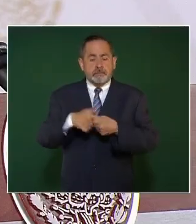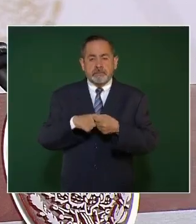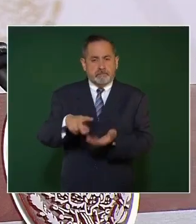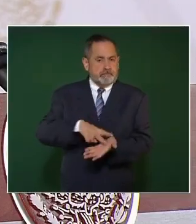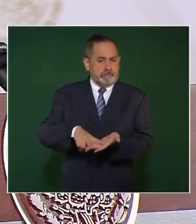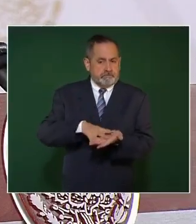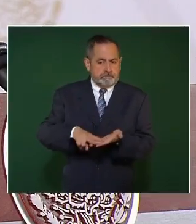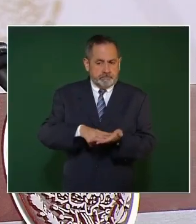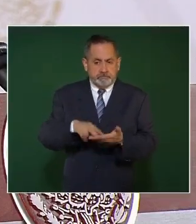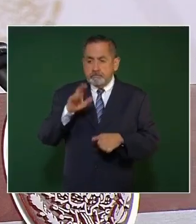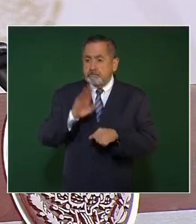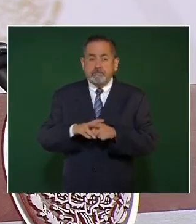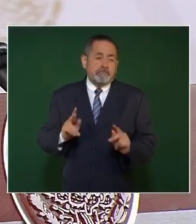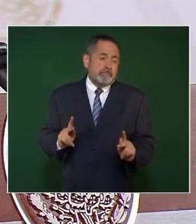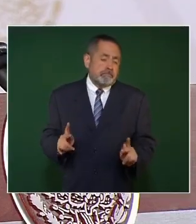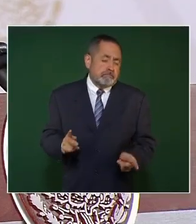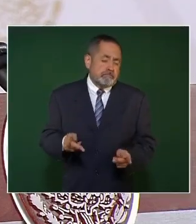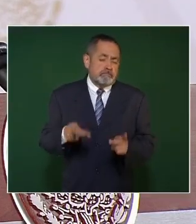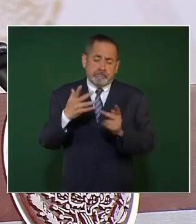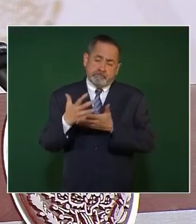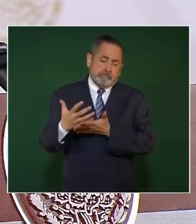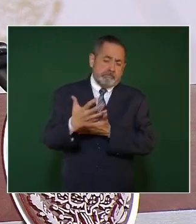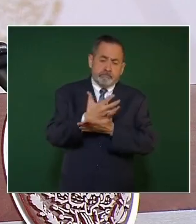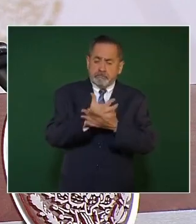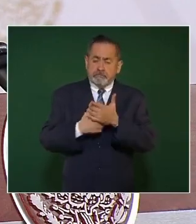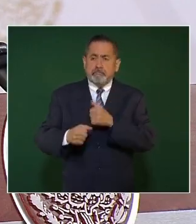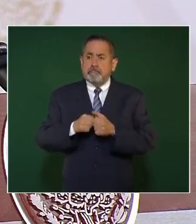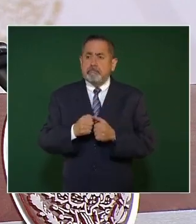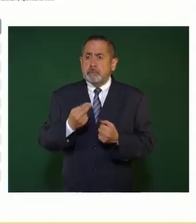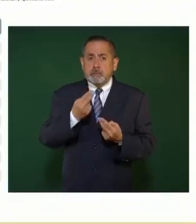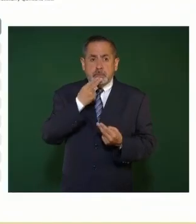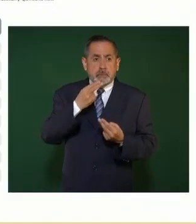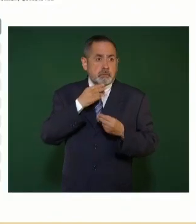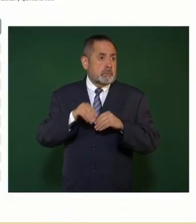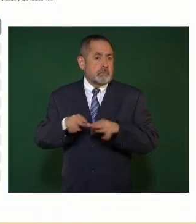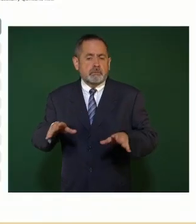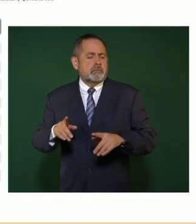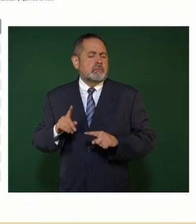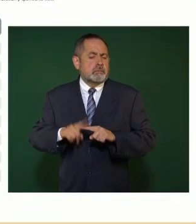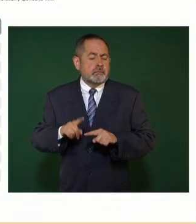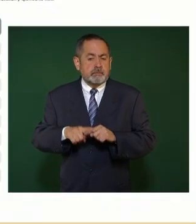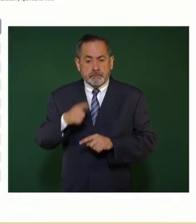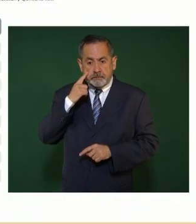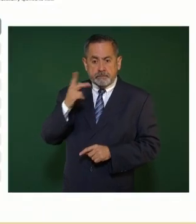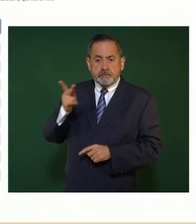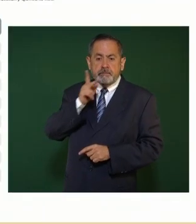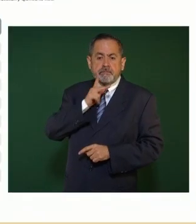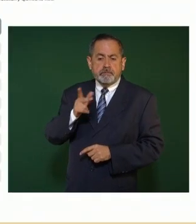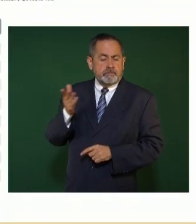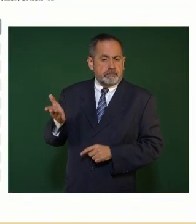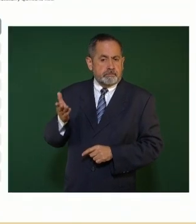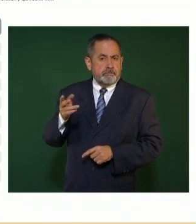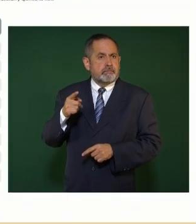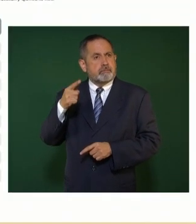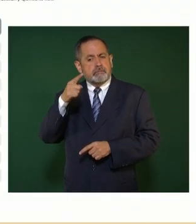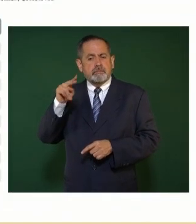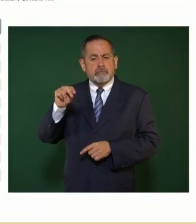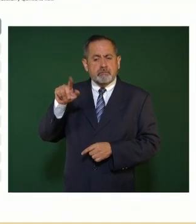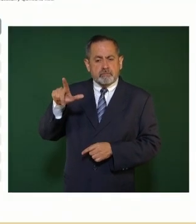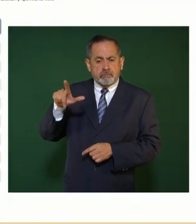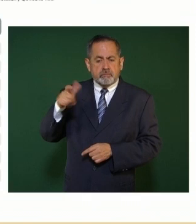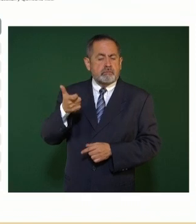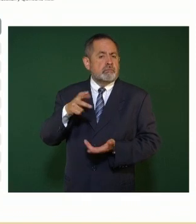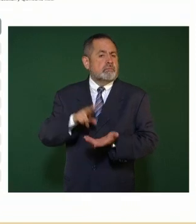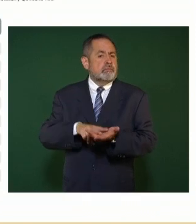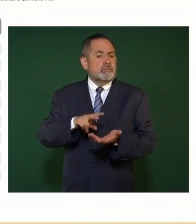regular, la que más se vende y, en consecuencia, la que más se consume, nos encontramos que Pemex en Apodaca, Nuevo León, ofreció el